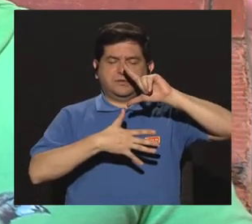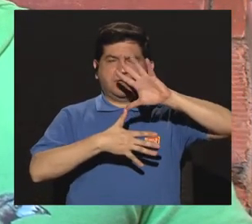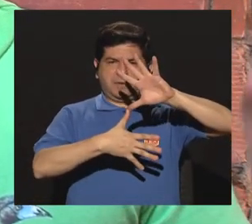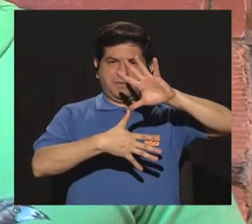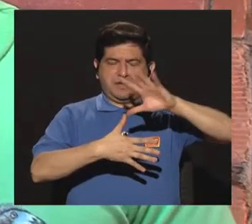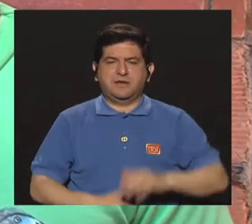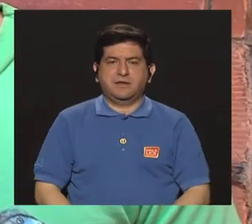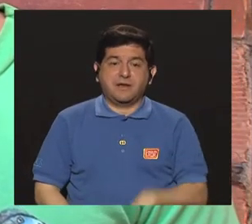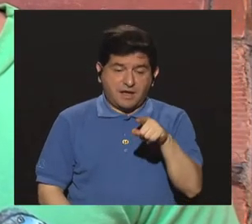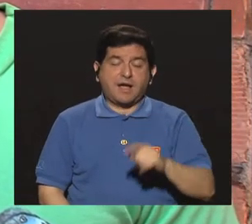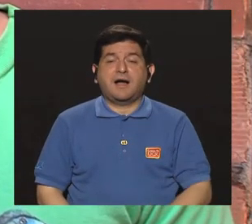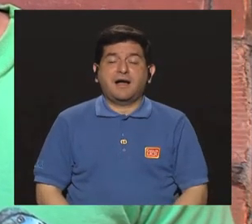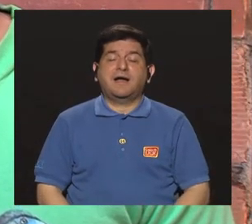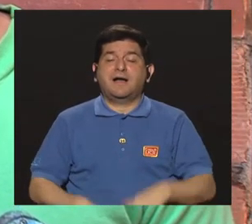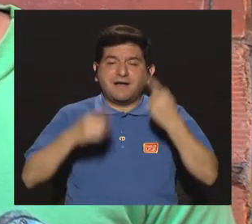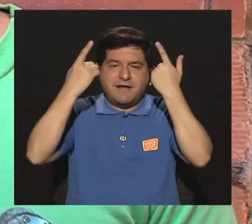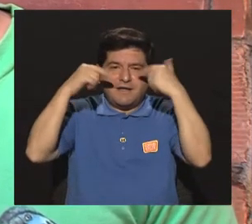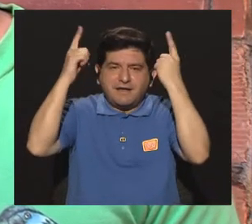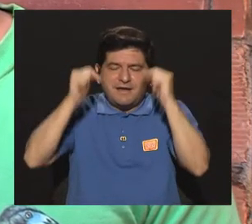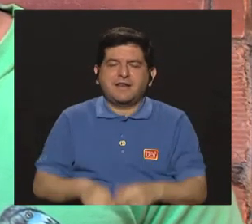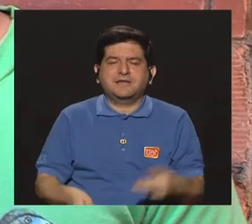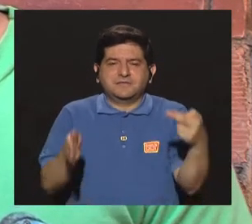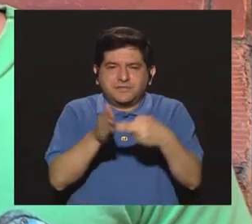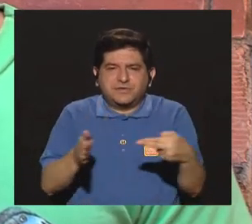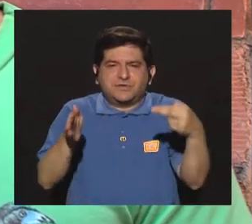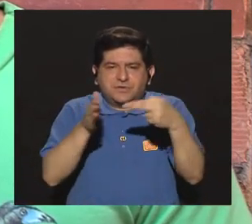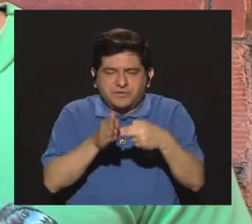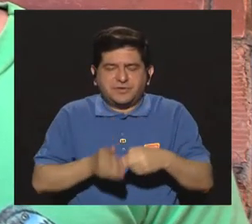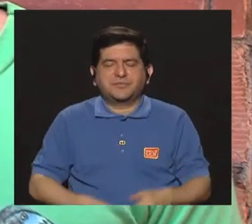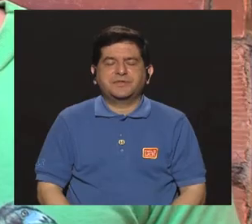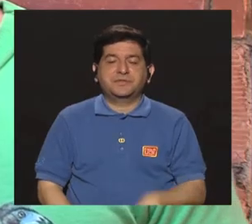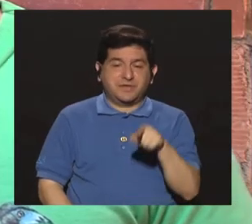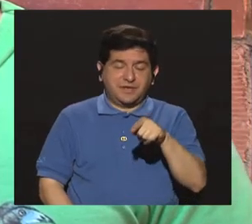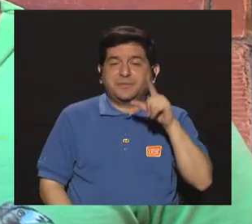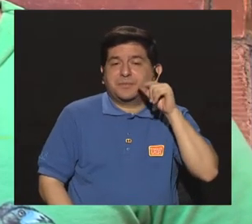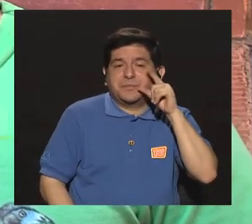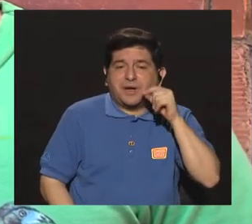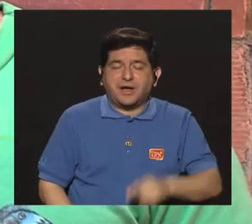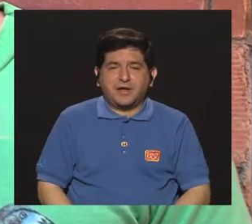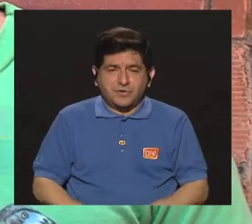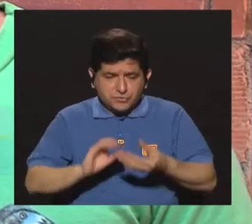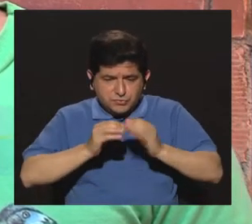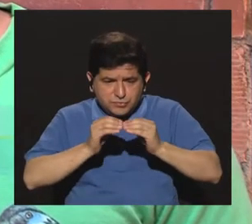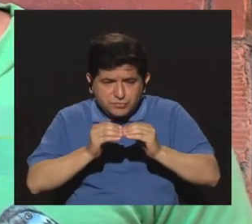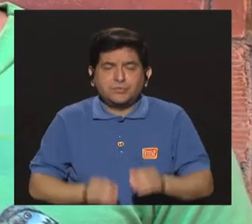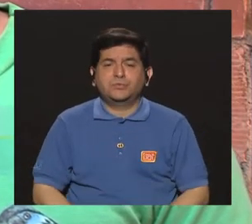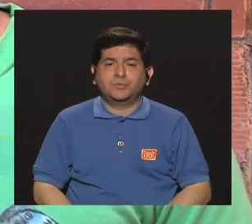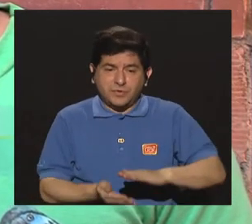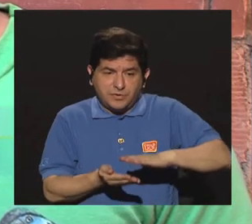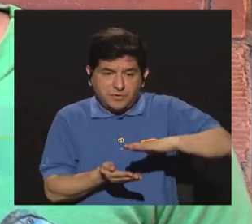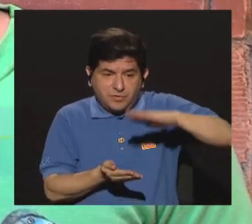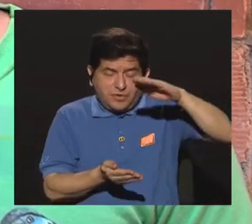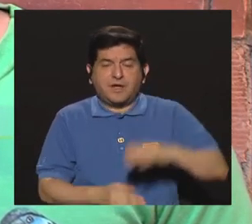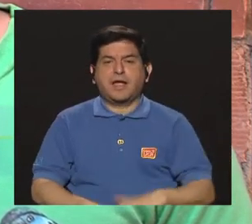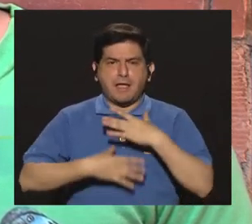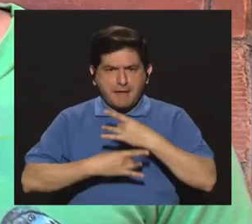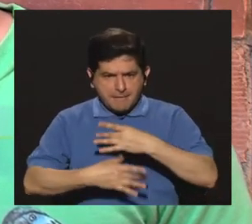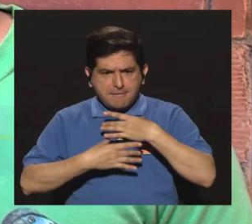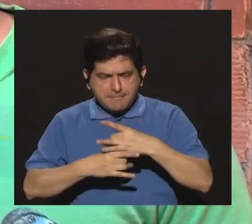todo américa verdad en el éxito reproductivo de las especies y desde ese sentido verdad la colección va creciendo y va llamando más